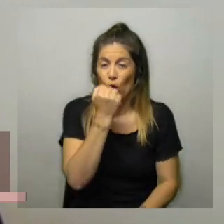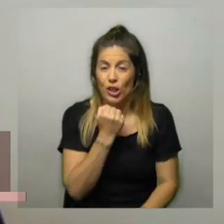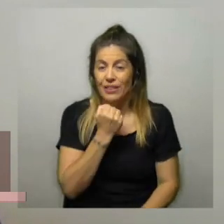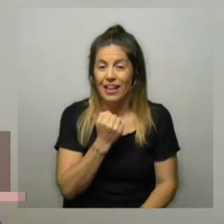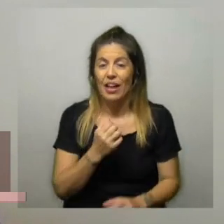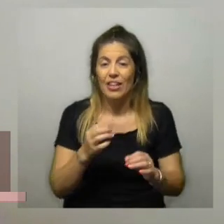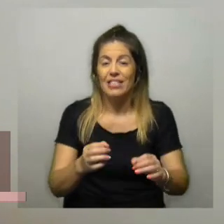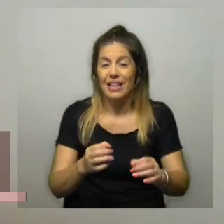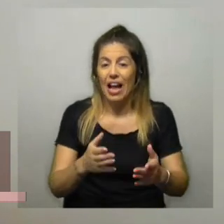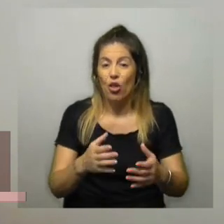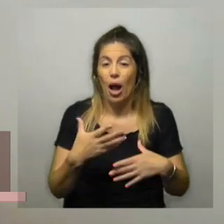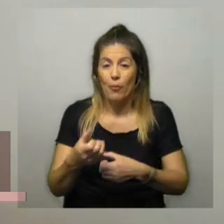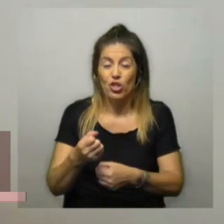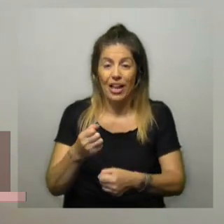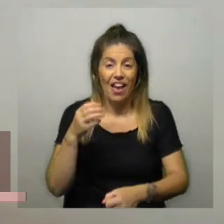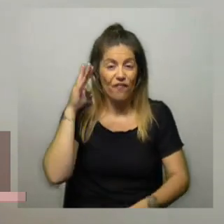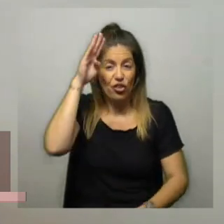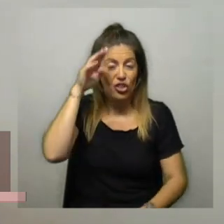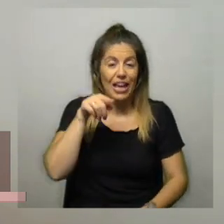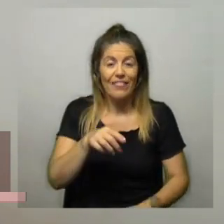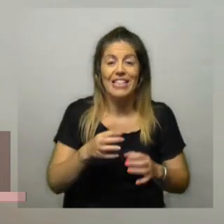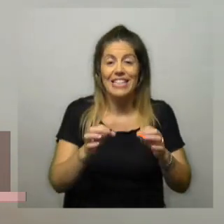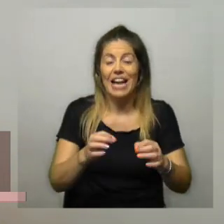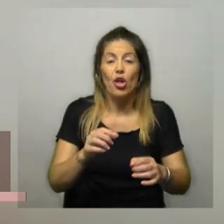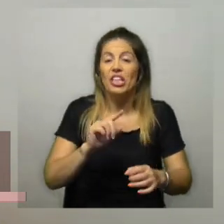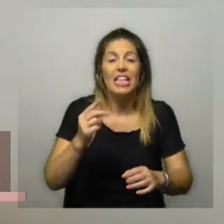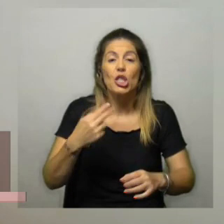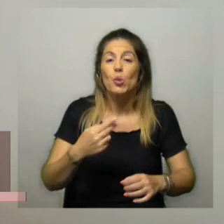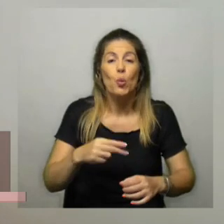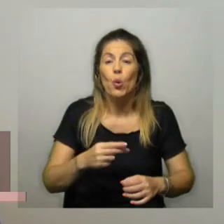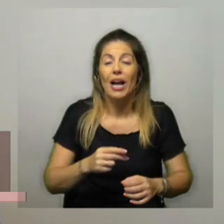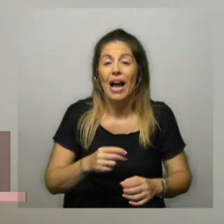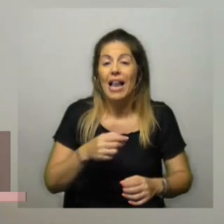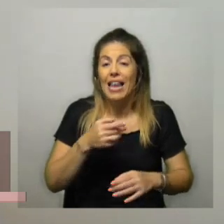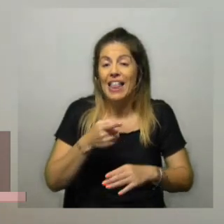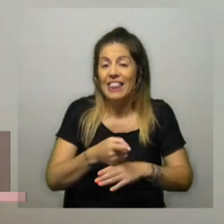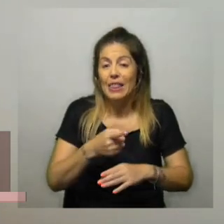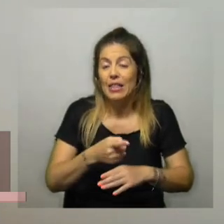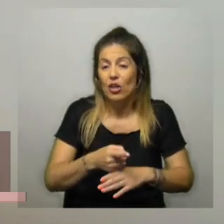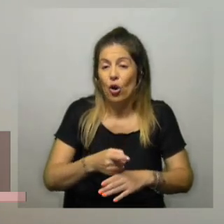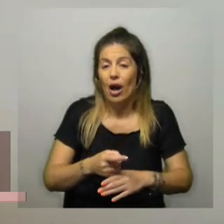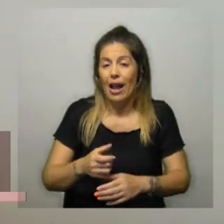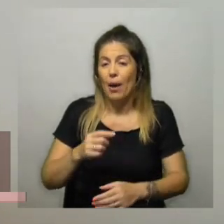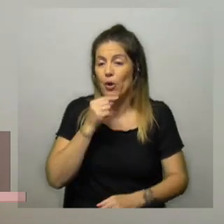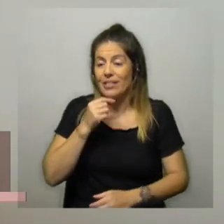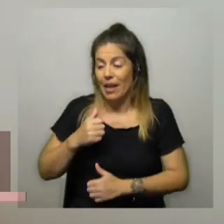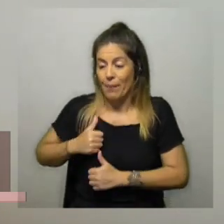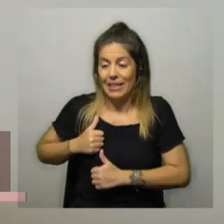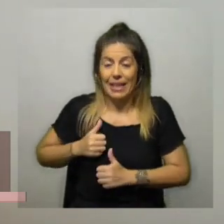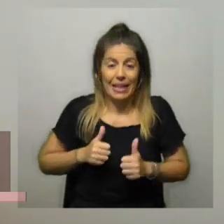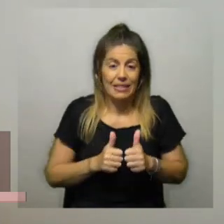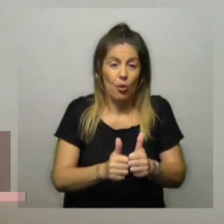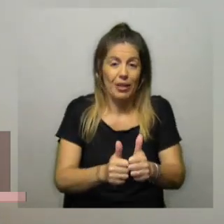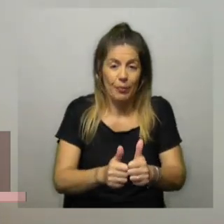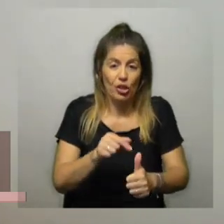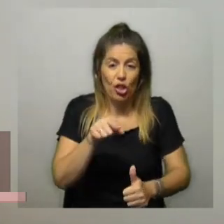bolsonaristas a Brasilia, y en ningún momento él desplazó la policía militar para poder hacer un acompañamiento de